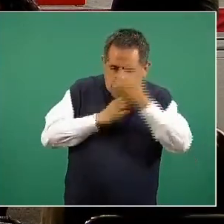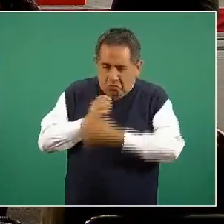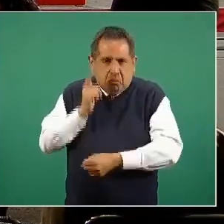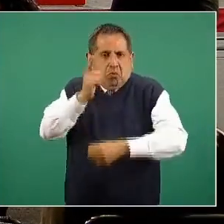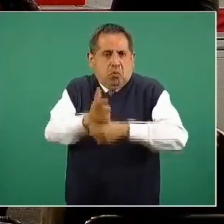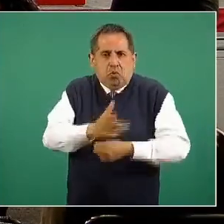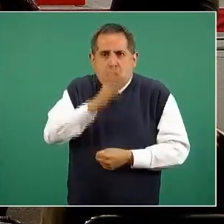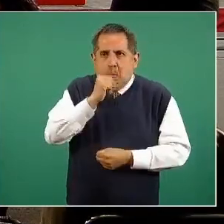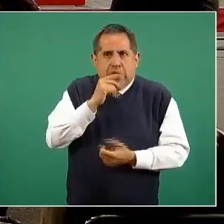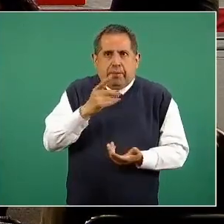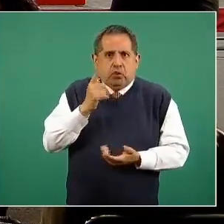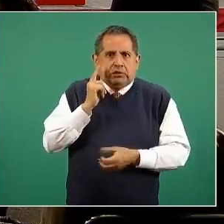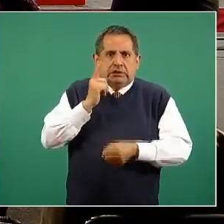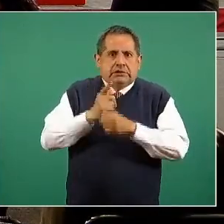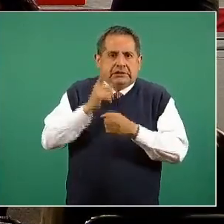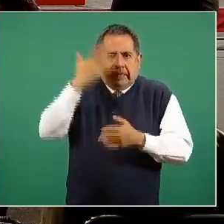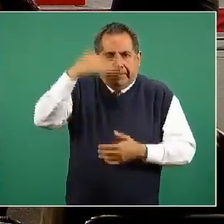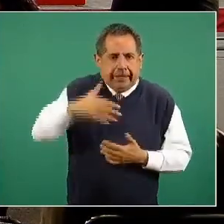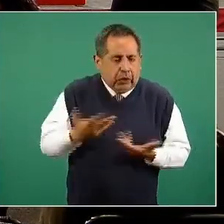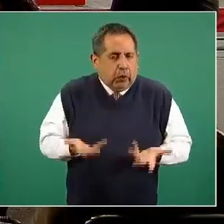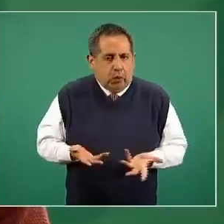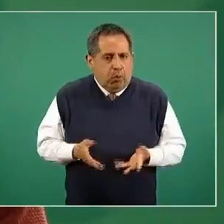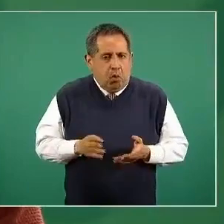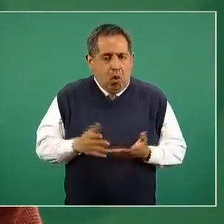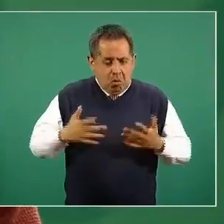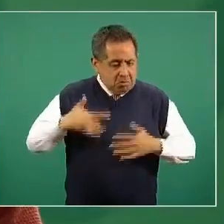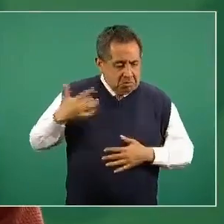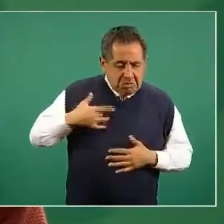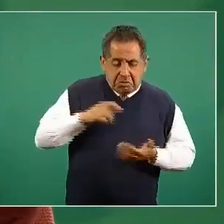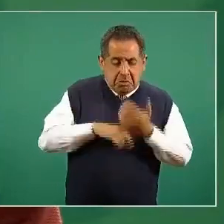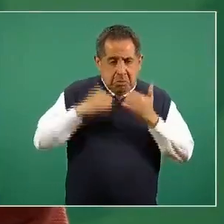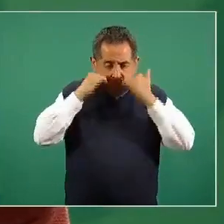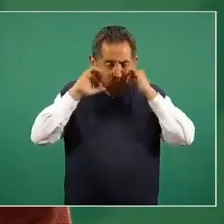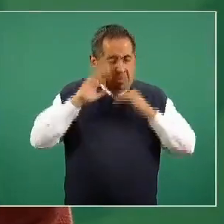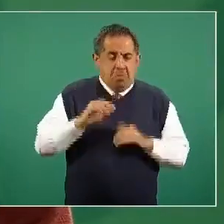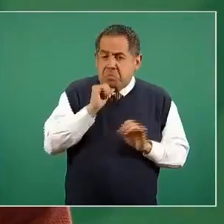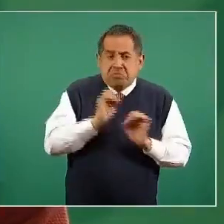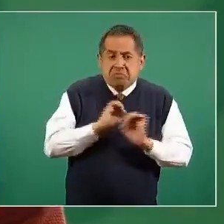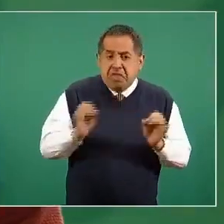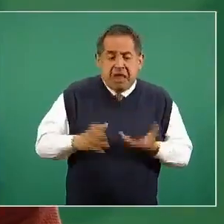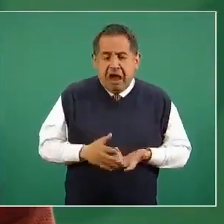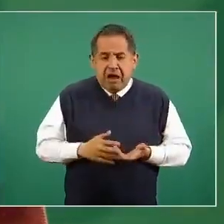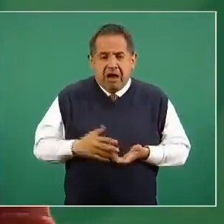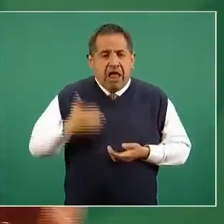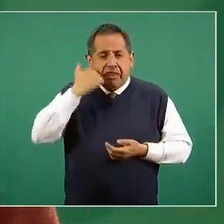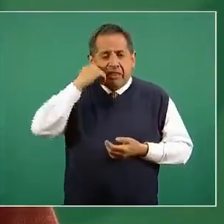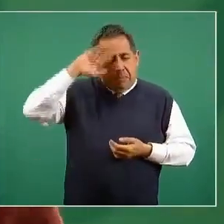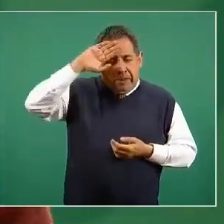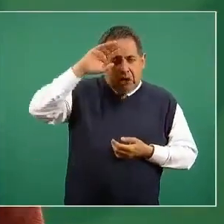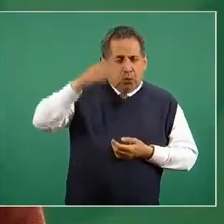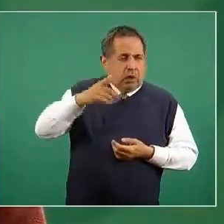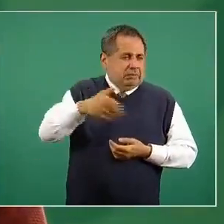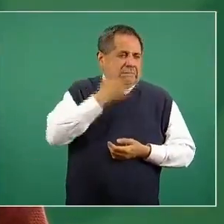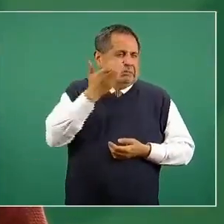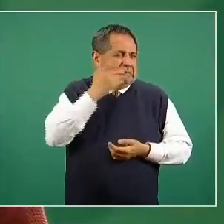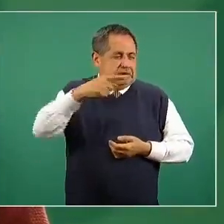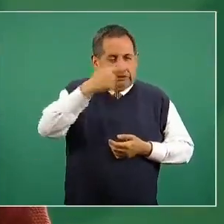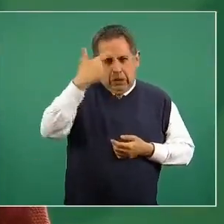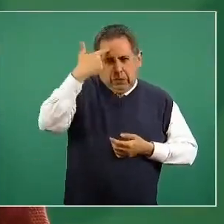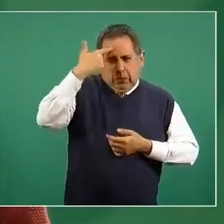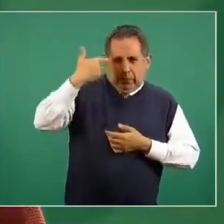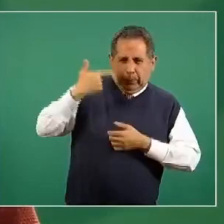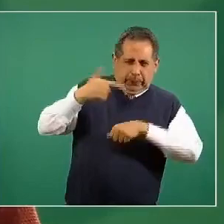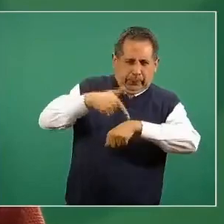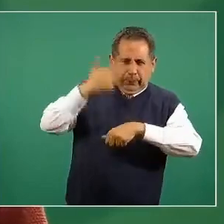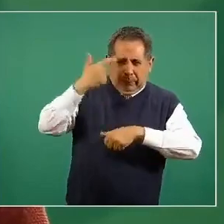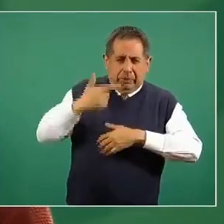elemento sobre el cual se pudiera considerar que estaba enfermo. El monitoreo de temperatura, por ejemplo, tan popular en estos días,